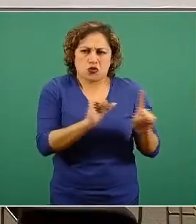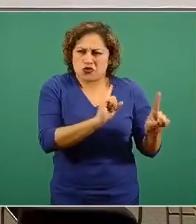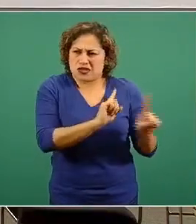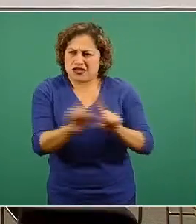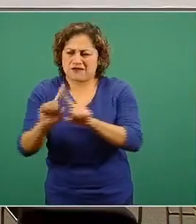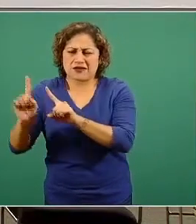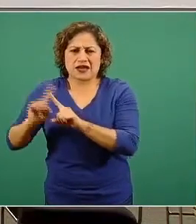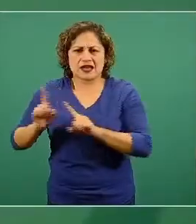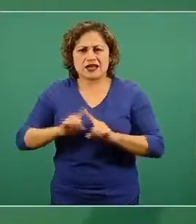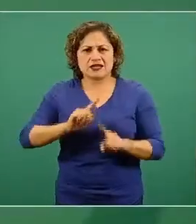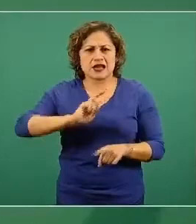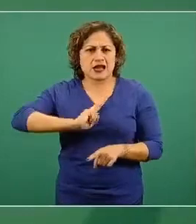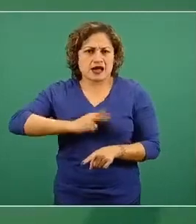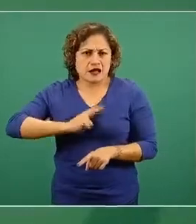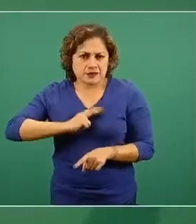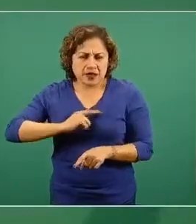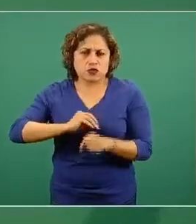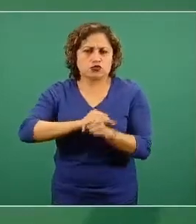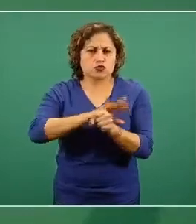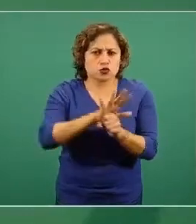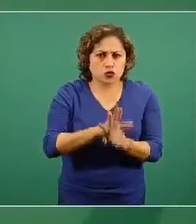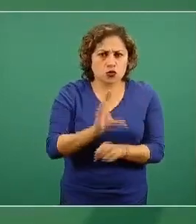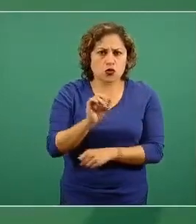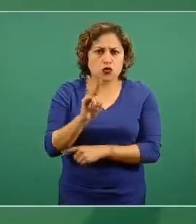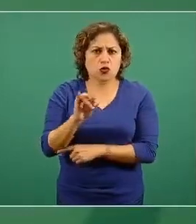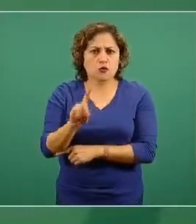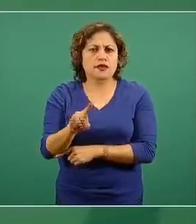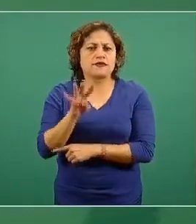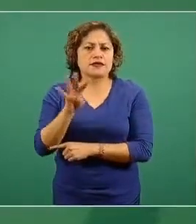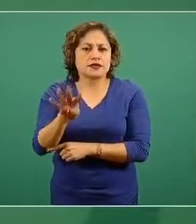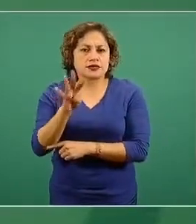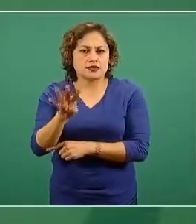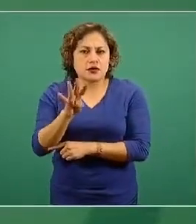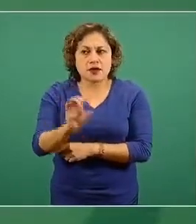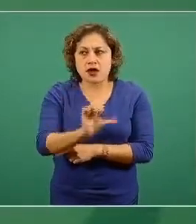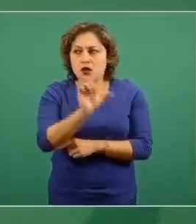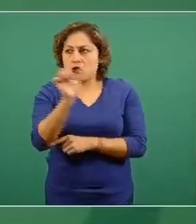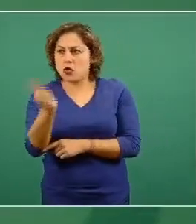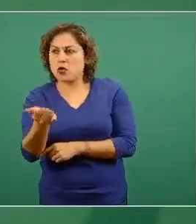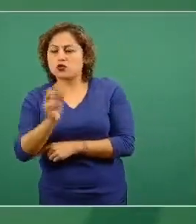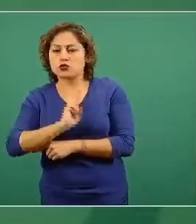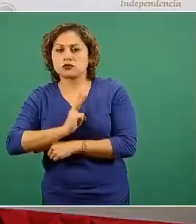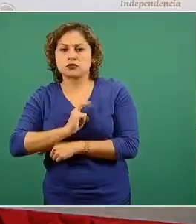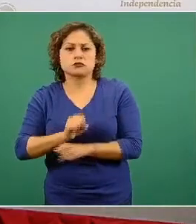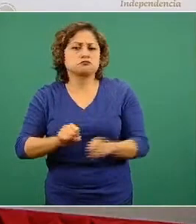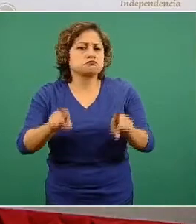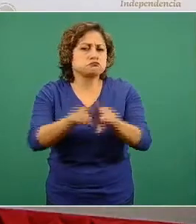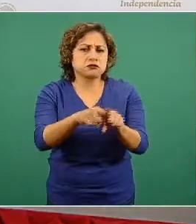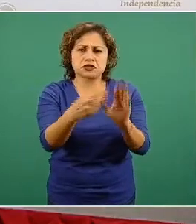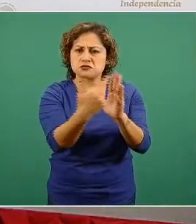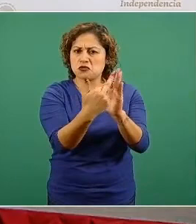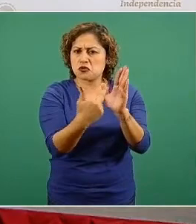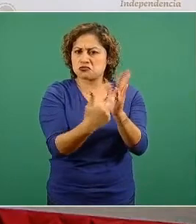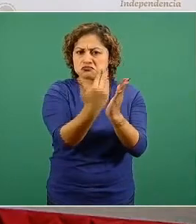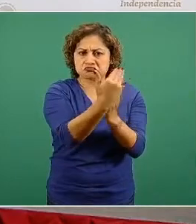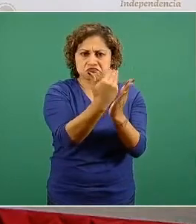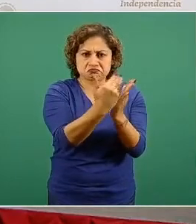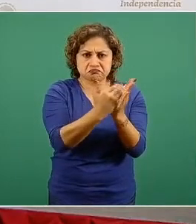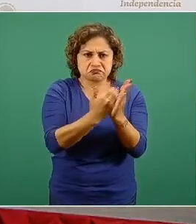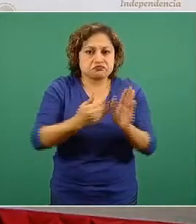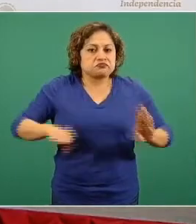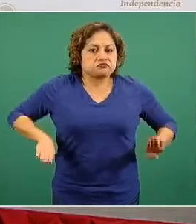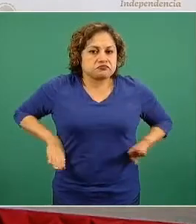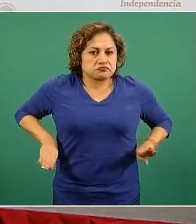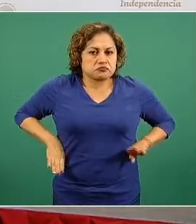por cualquiera de las variantes continúan siendo las mismas, ¿sí? Si nosotros ponemos en práctica